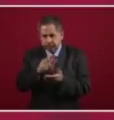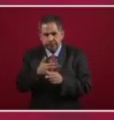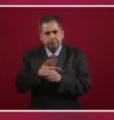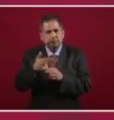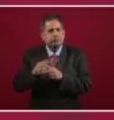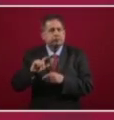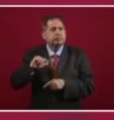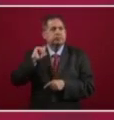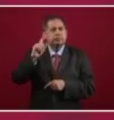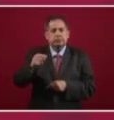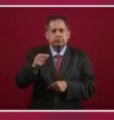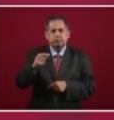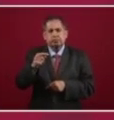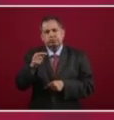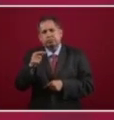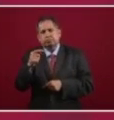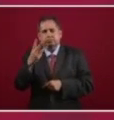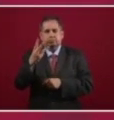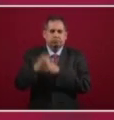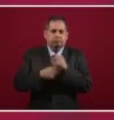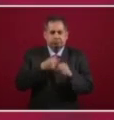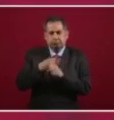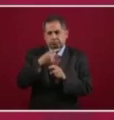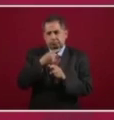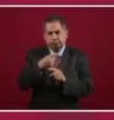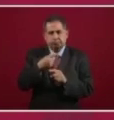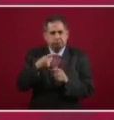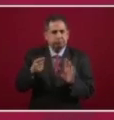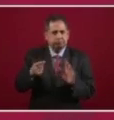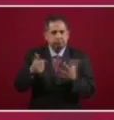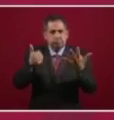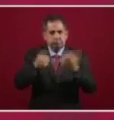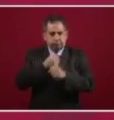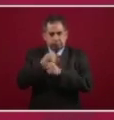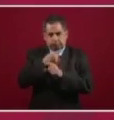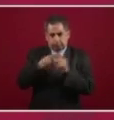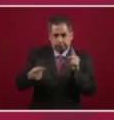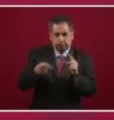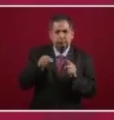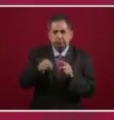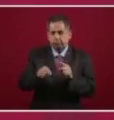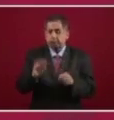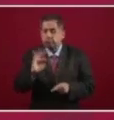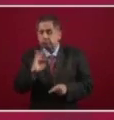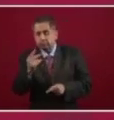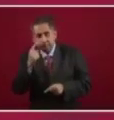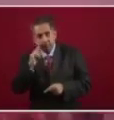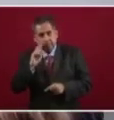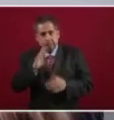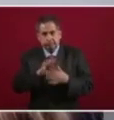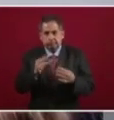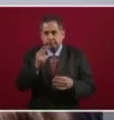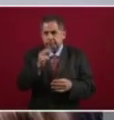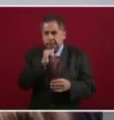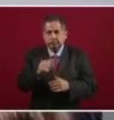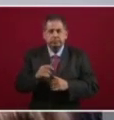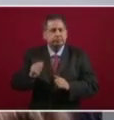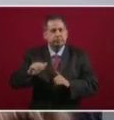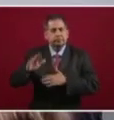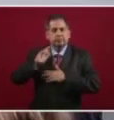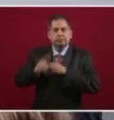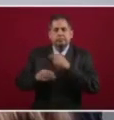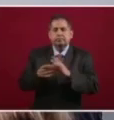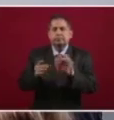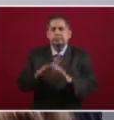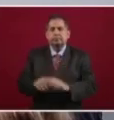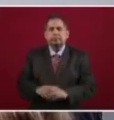hasta mediados del sexenio sí hace falta, sí se necesita. Es el compromiso que